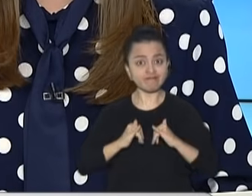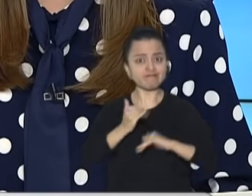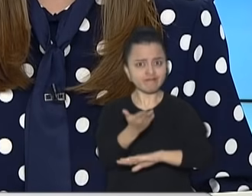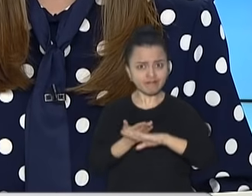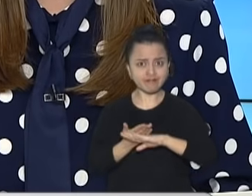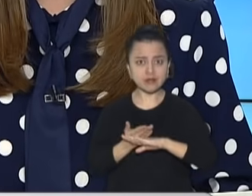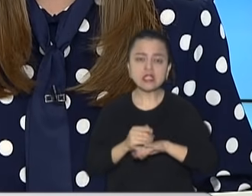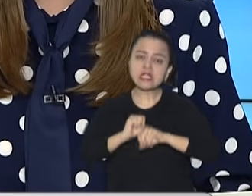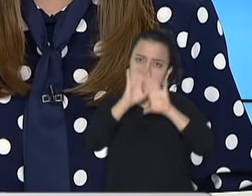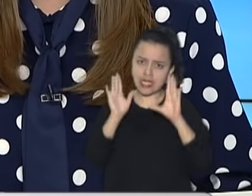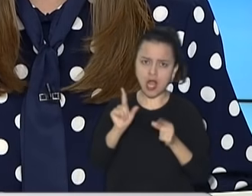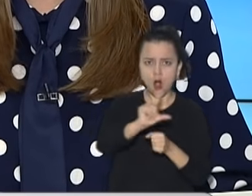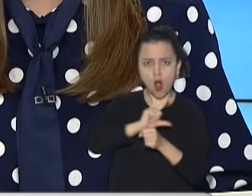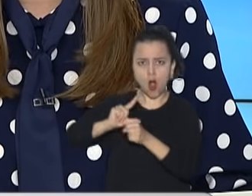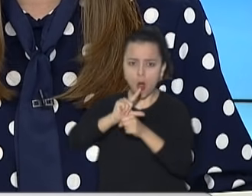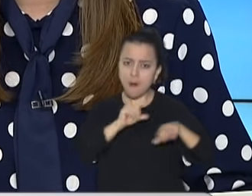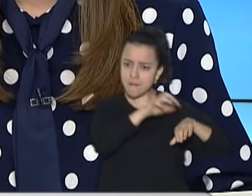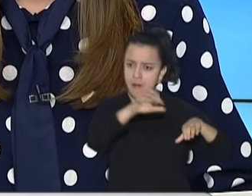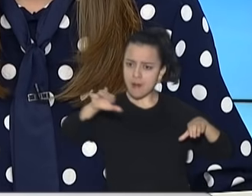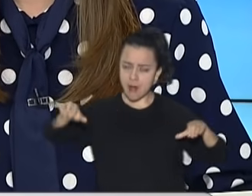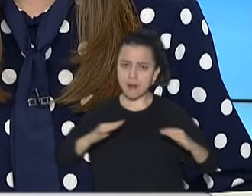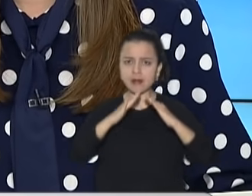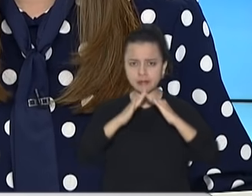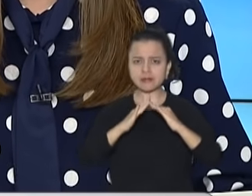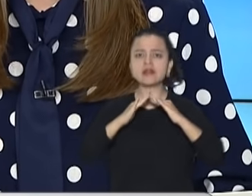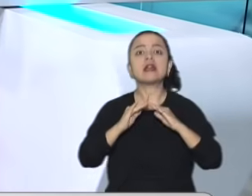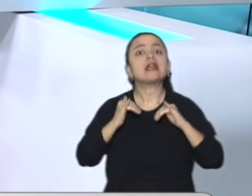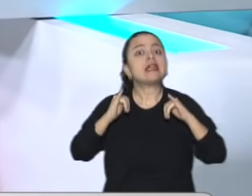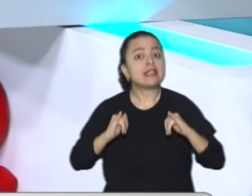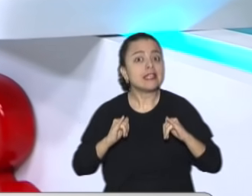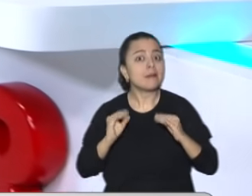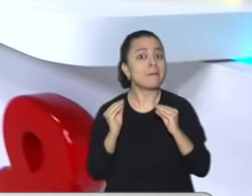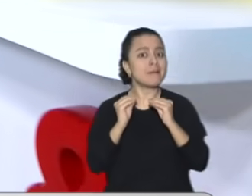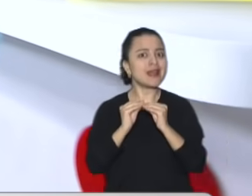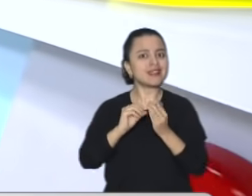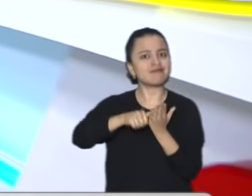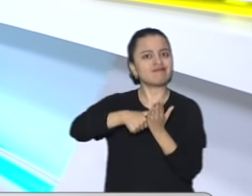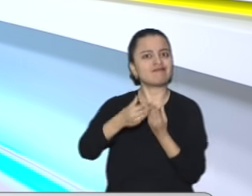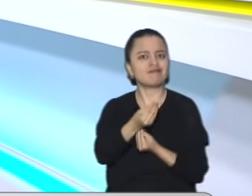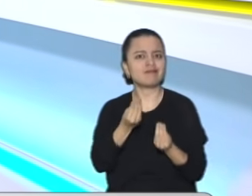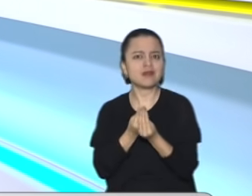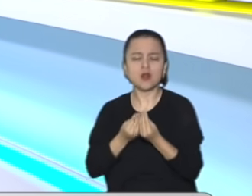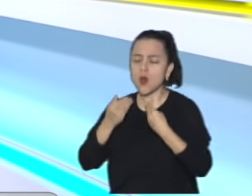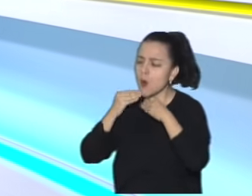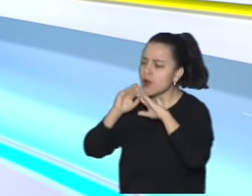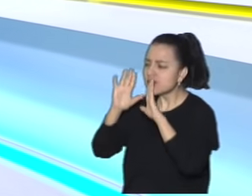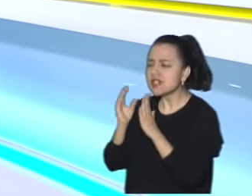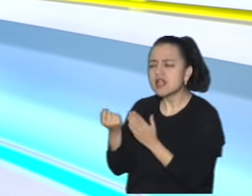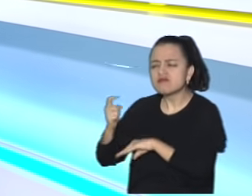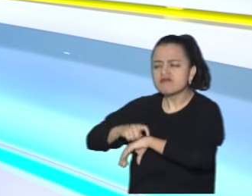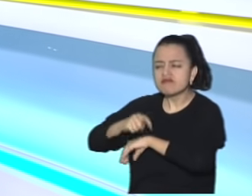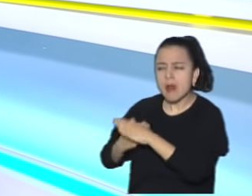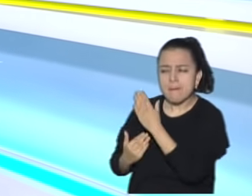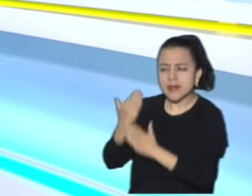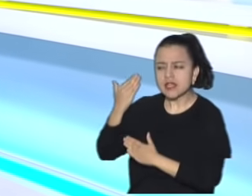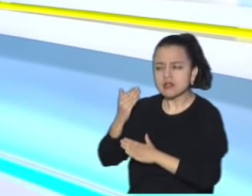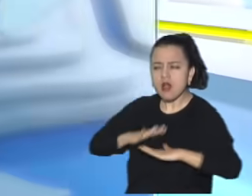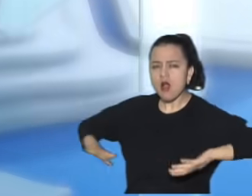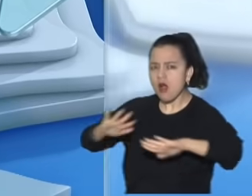cuarentenas sectorizadas y el pico y cédula. Luisa Fernández, muy buenos días. ¿Desde cuándo y a qué hora inicia el toque de queda nocturno en la